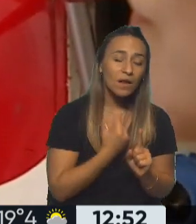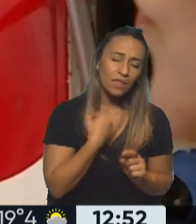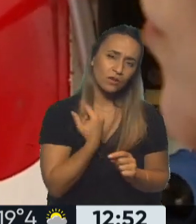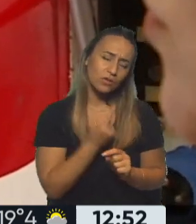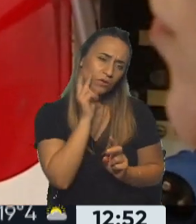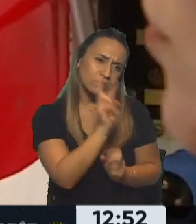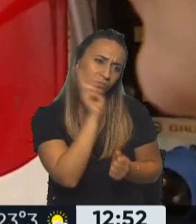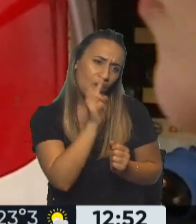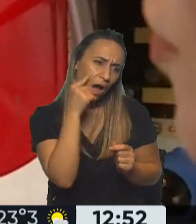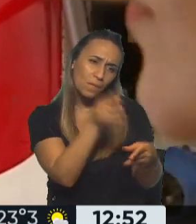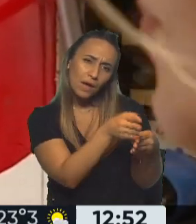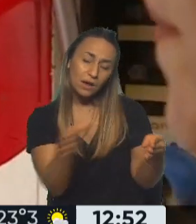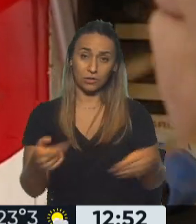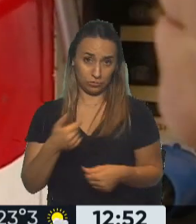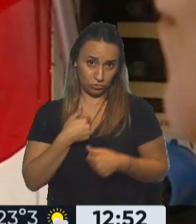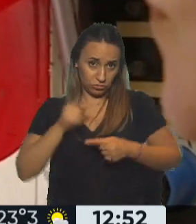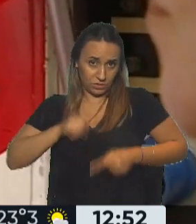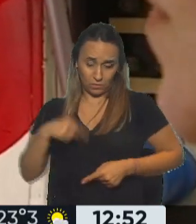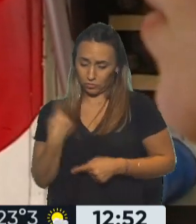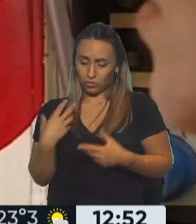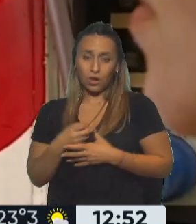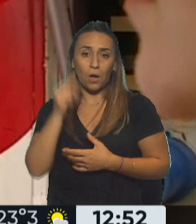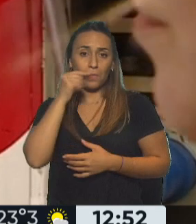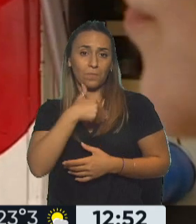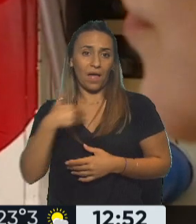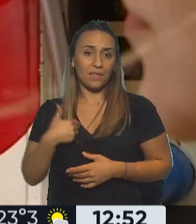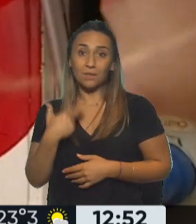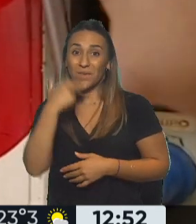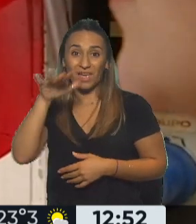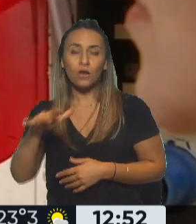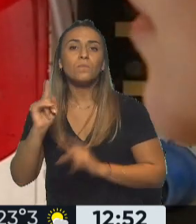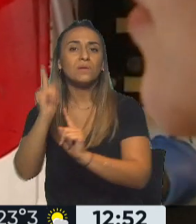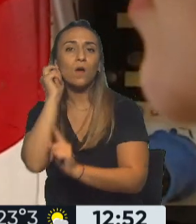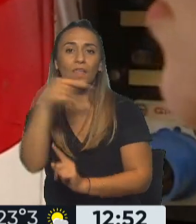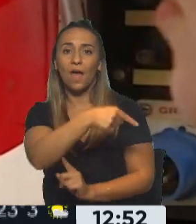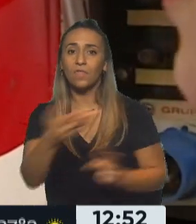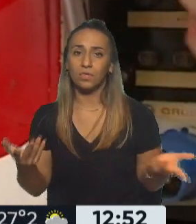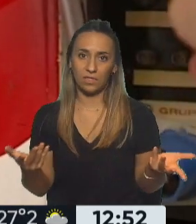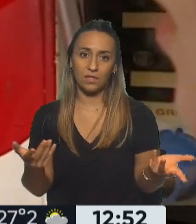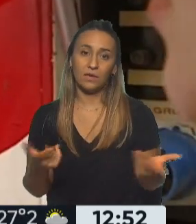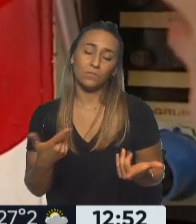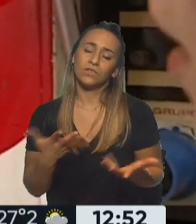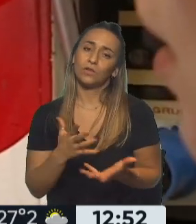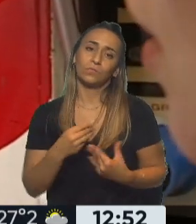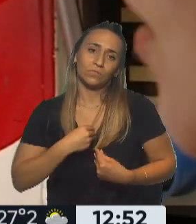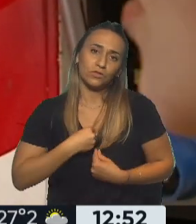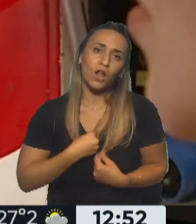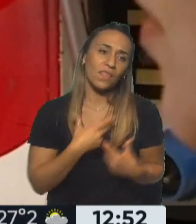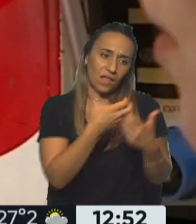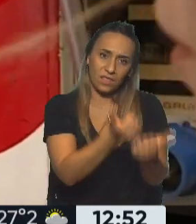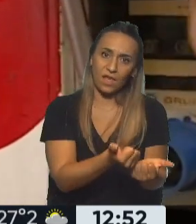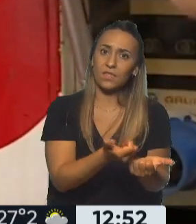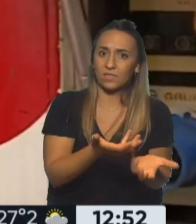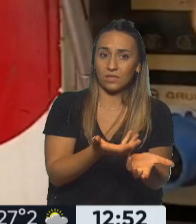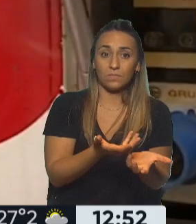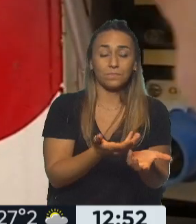bueno, somos padres de chicos de la misma edad y bueno, la solidaridad sobre todo hacia la situación que